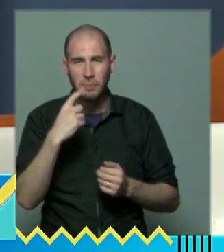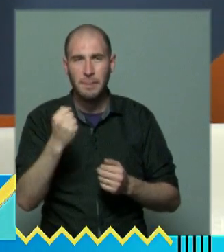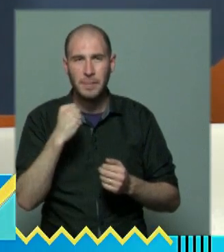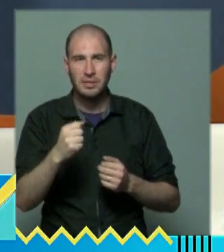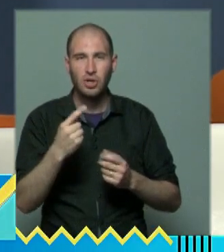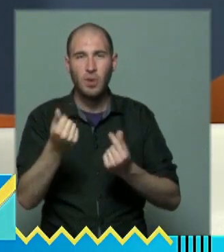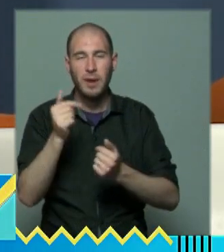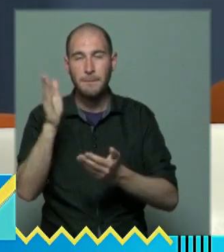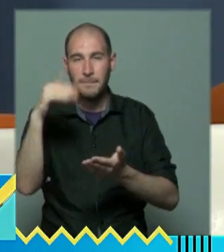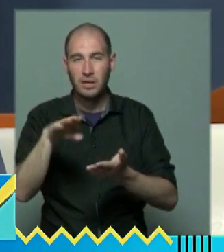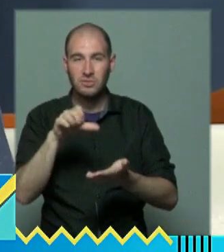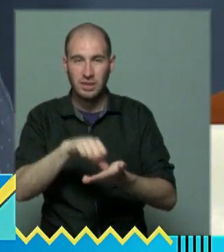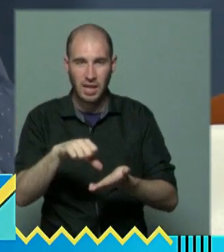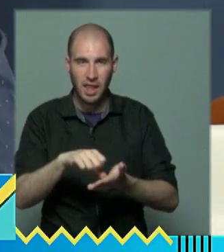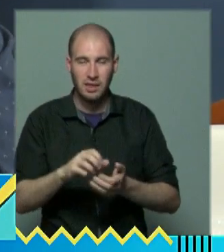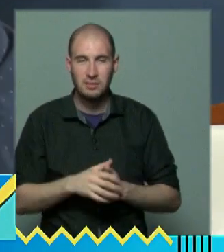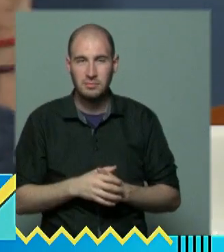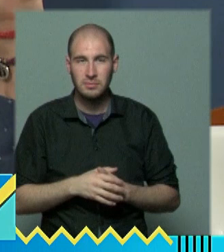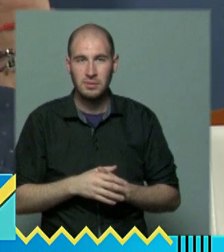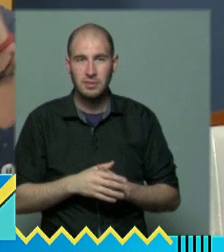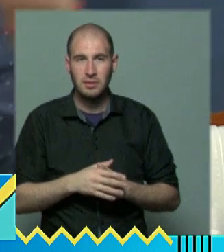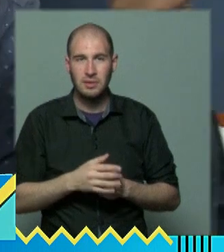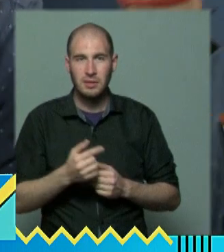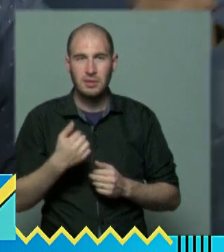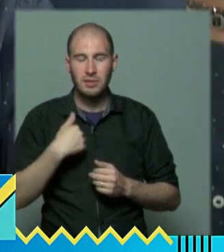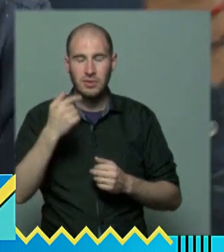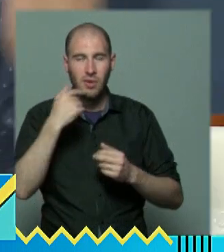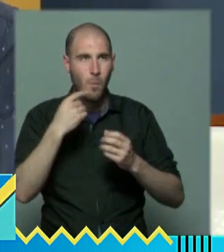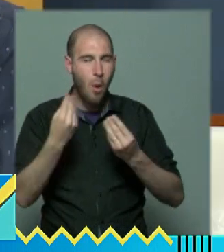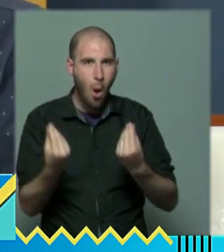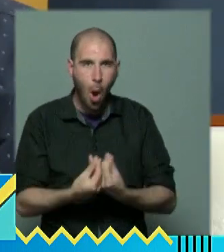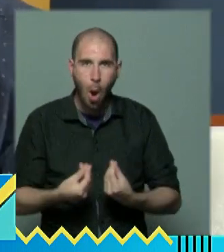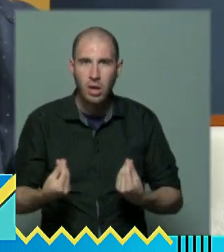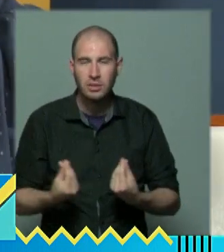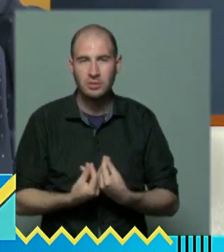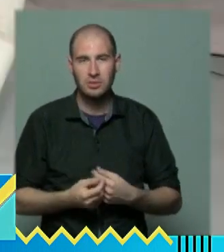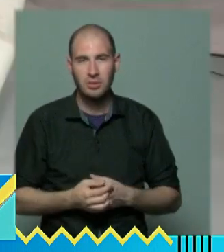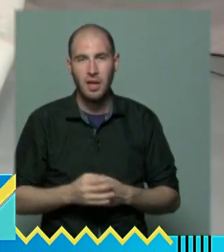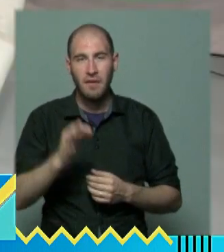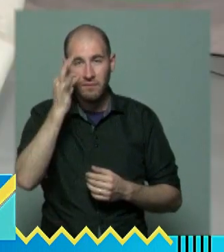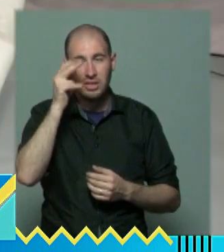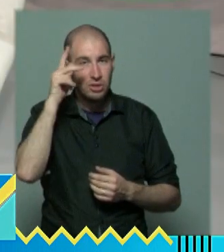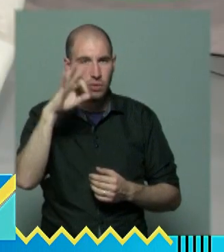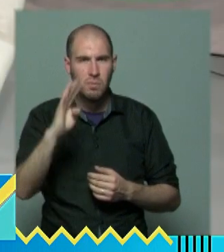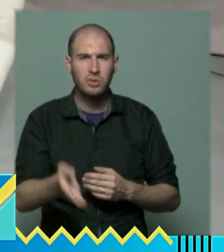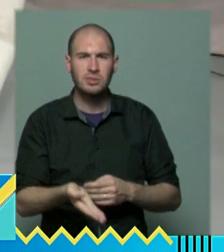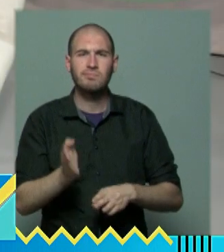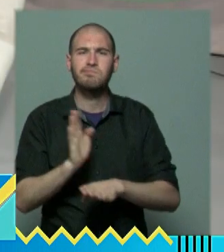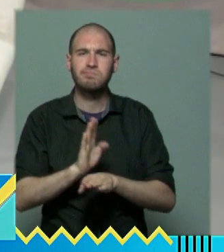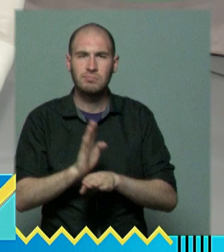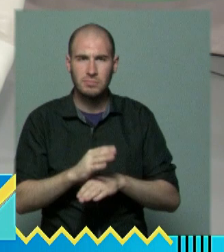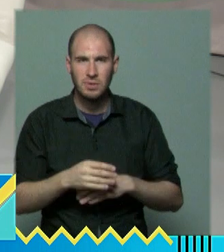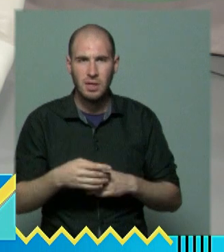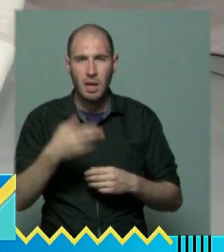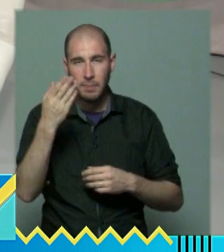ha comprado el Banco Central. Digo, no me alcanza a comprender la cantidad. Digo, al 28%. Esto quiere decir que viene